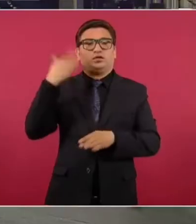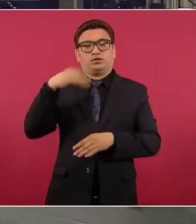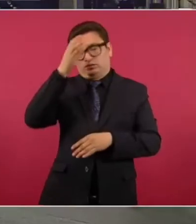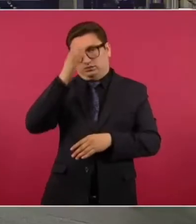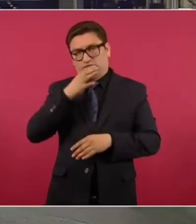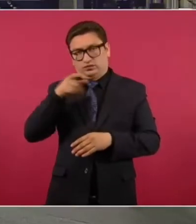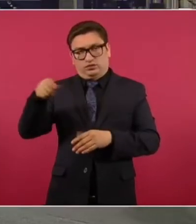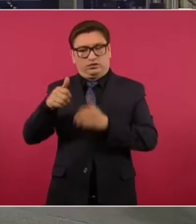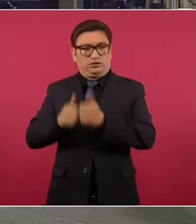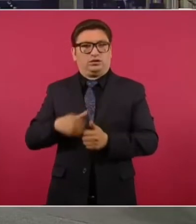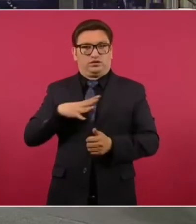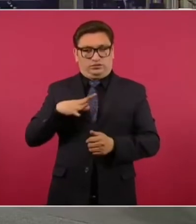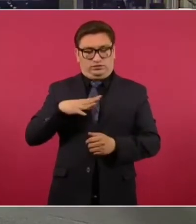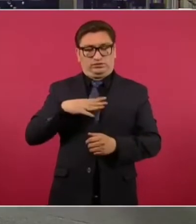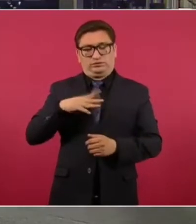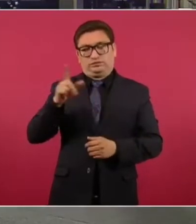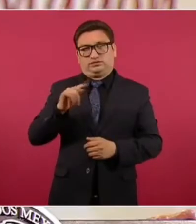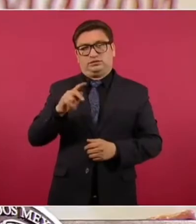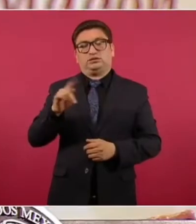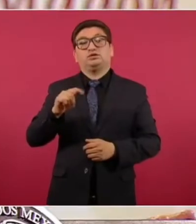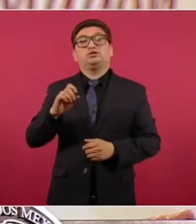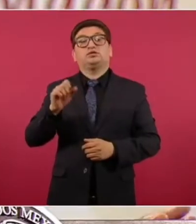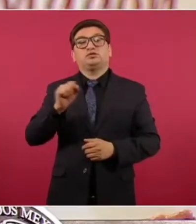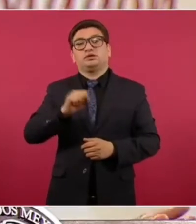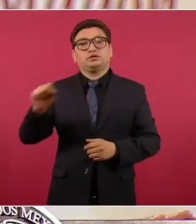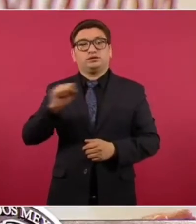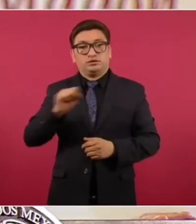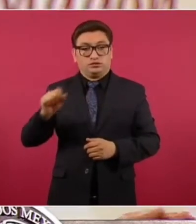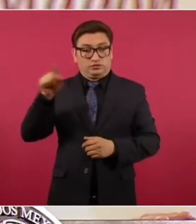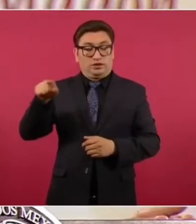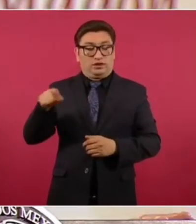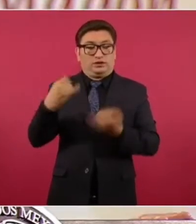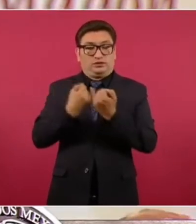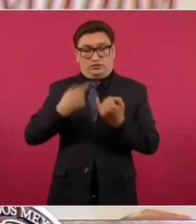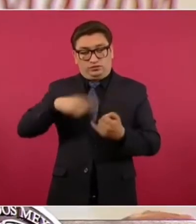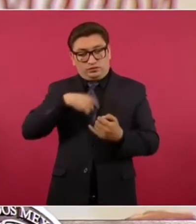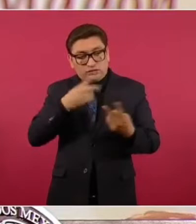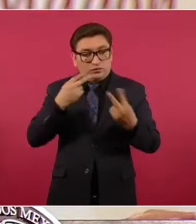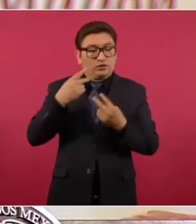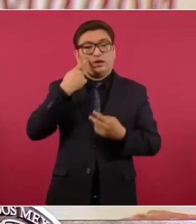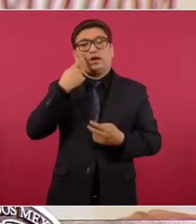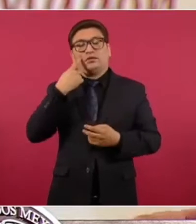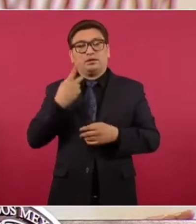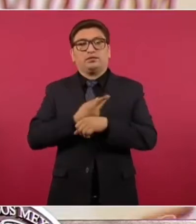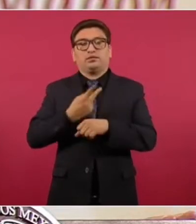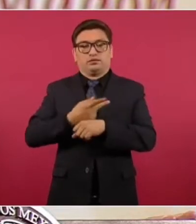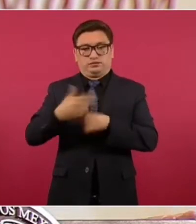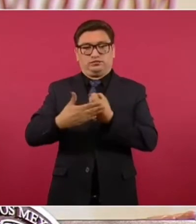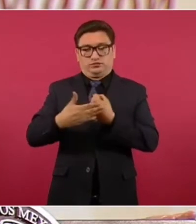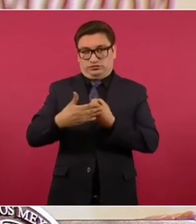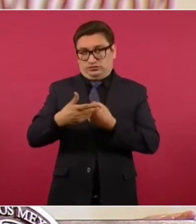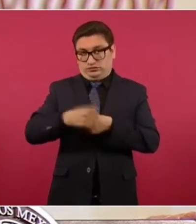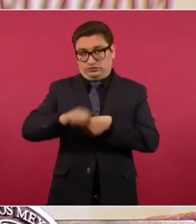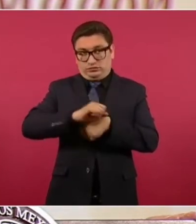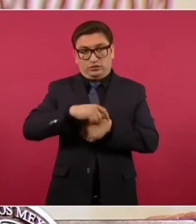Coahuila, ahí en Saltillo. Entonces vamos a estar muy pendientes y esperamos que la próxima semana, si así lo permite el señor